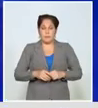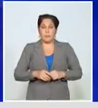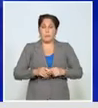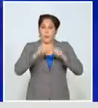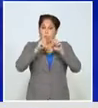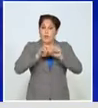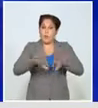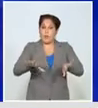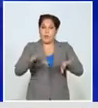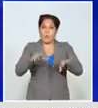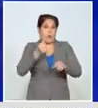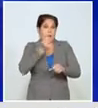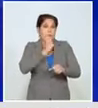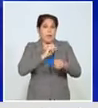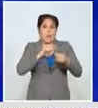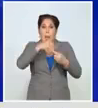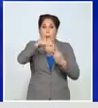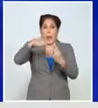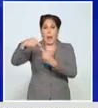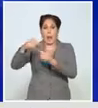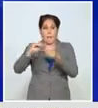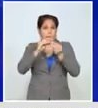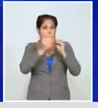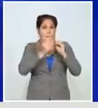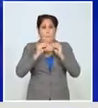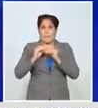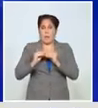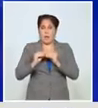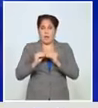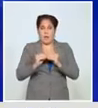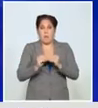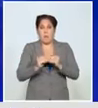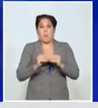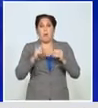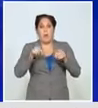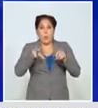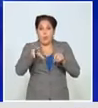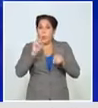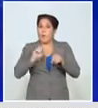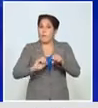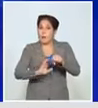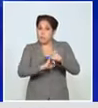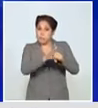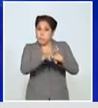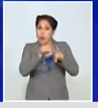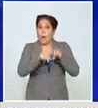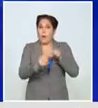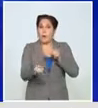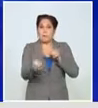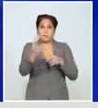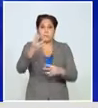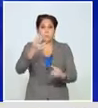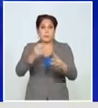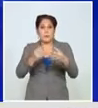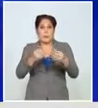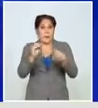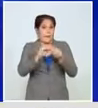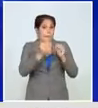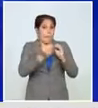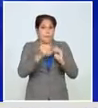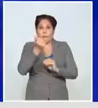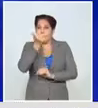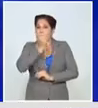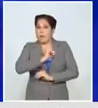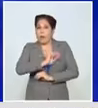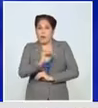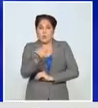altamente contagioso, letal, muy silencioso. Nuevas cepas que se siguen más contagiosas descubriendo. Todavía. Y